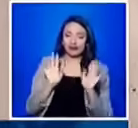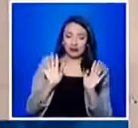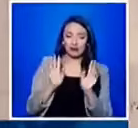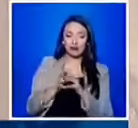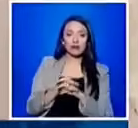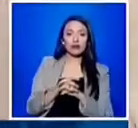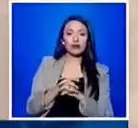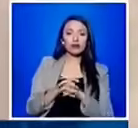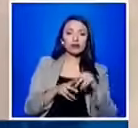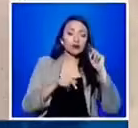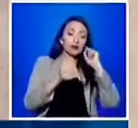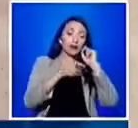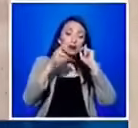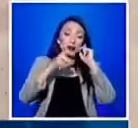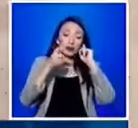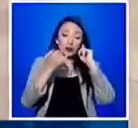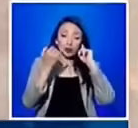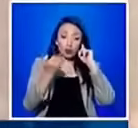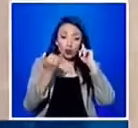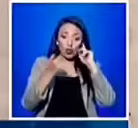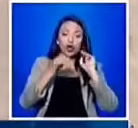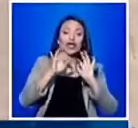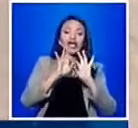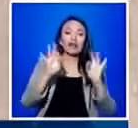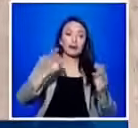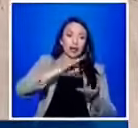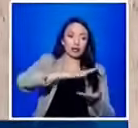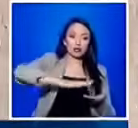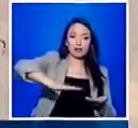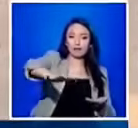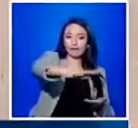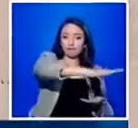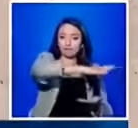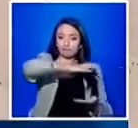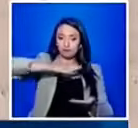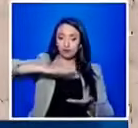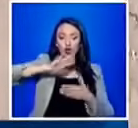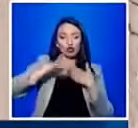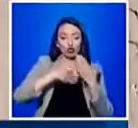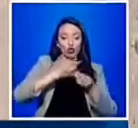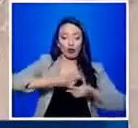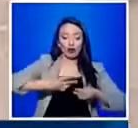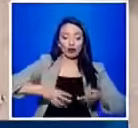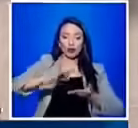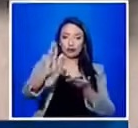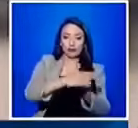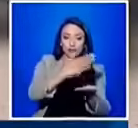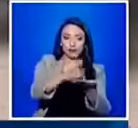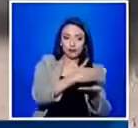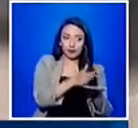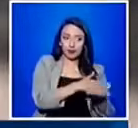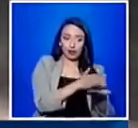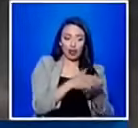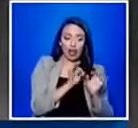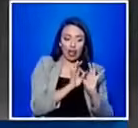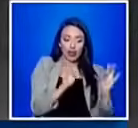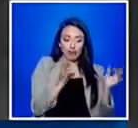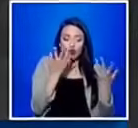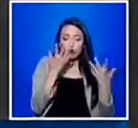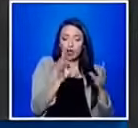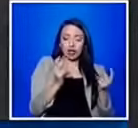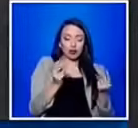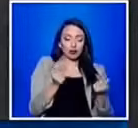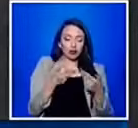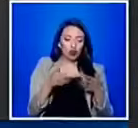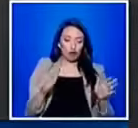Así es, lo que tenemos que hacer el día de hoy es hacer la limpieza de todos los escombros de residuos de la obra y quedará prácticamente